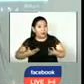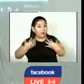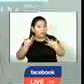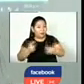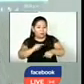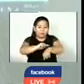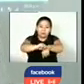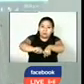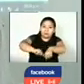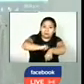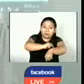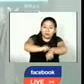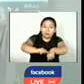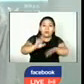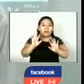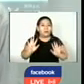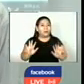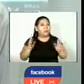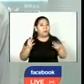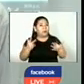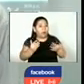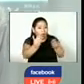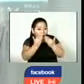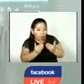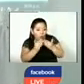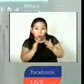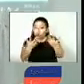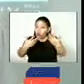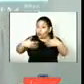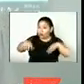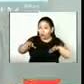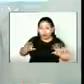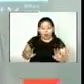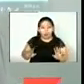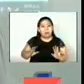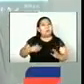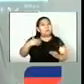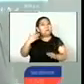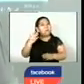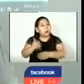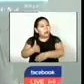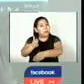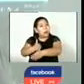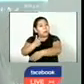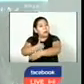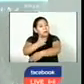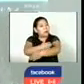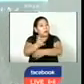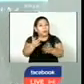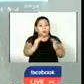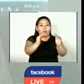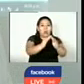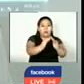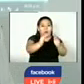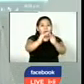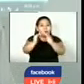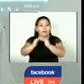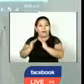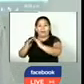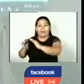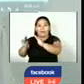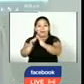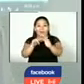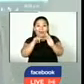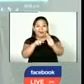próximas horas el servicio se reestablezca y gradualmente los hogares salvadoreños de estos sectores